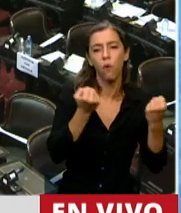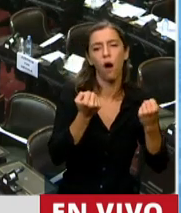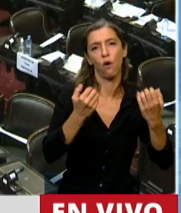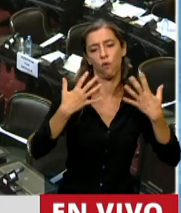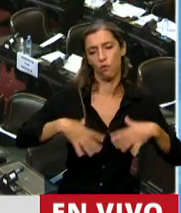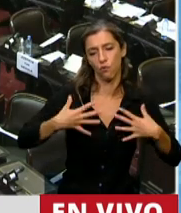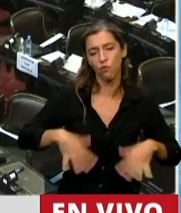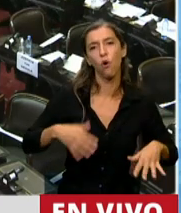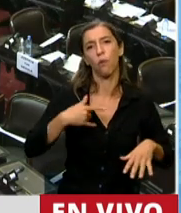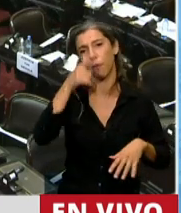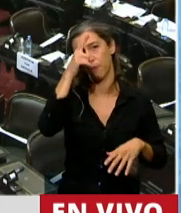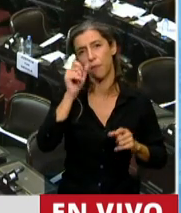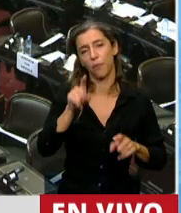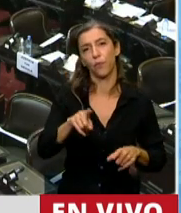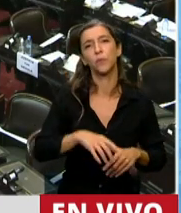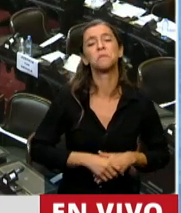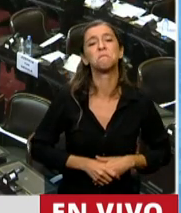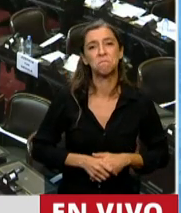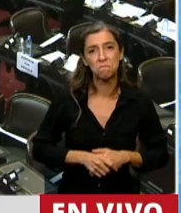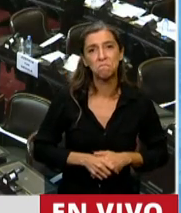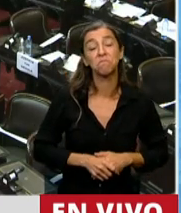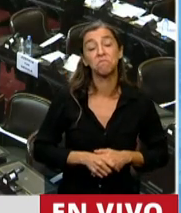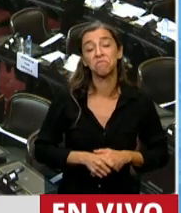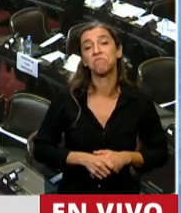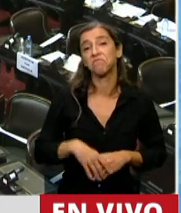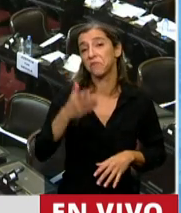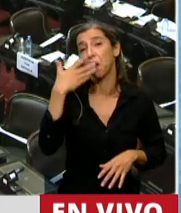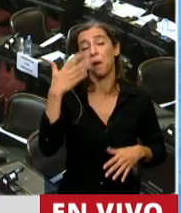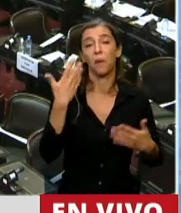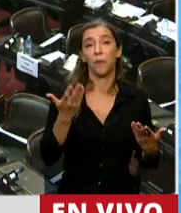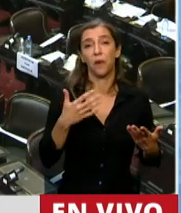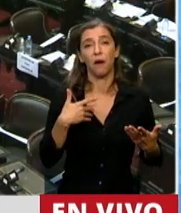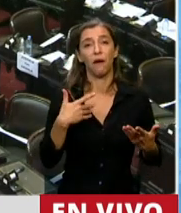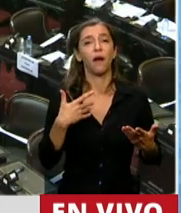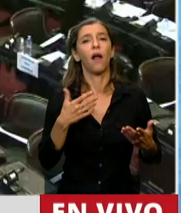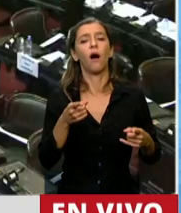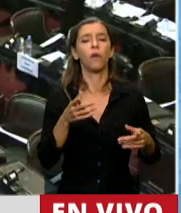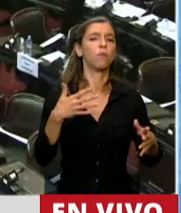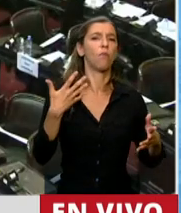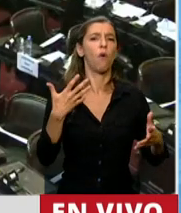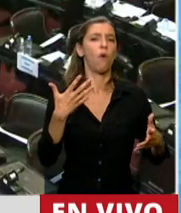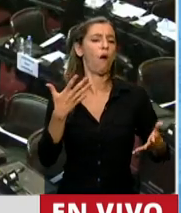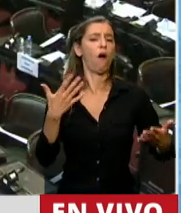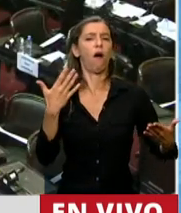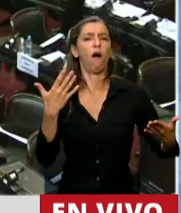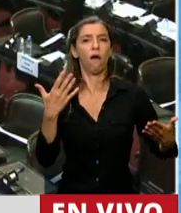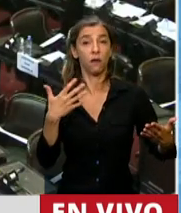las fuerzas represivas, hacía uso de sus arengas militares